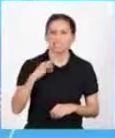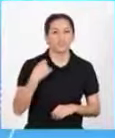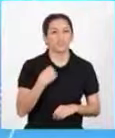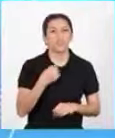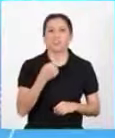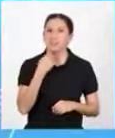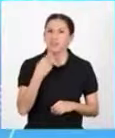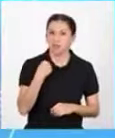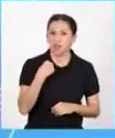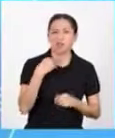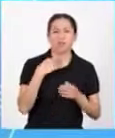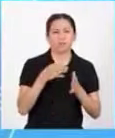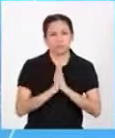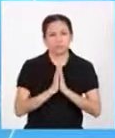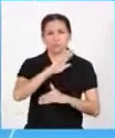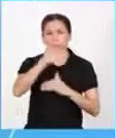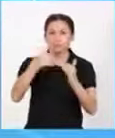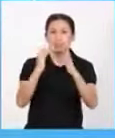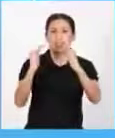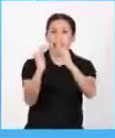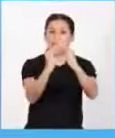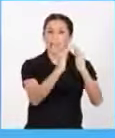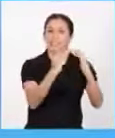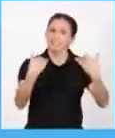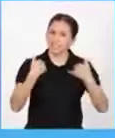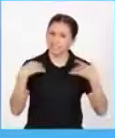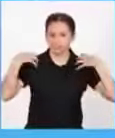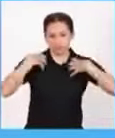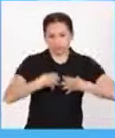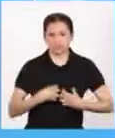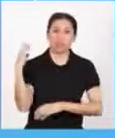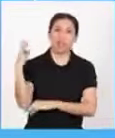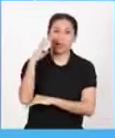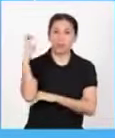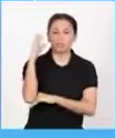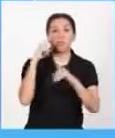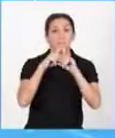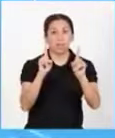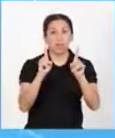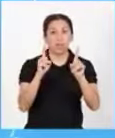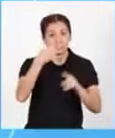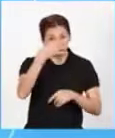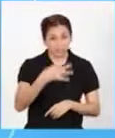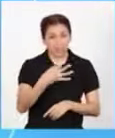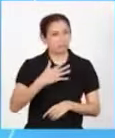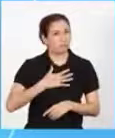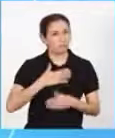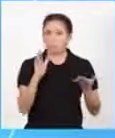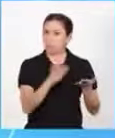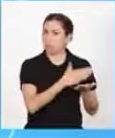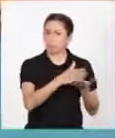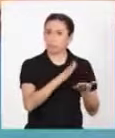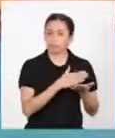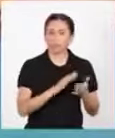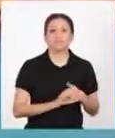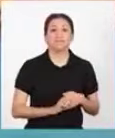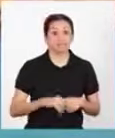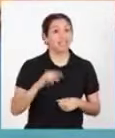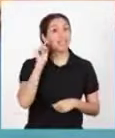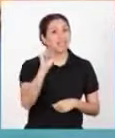Siempre he sabido que en todas las casas hay una mochila de emergencia. Pero la verdad, yo nunca he llegado a armar una.